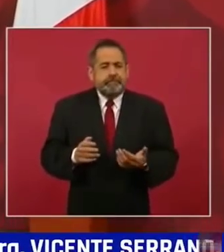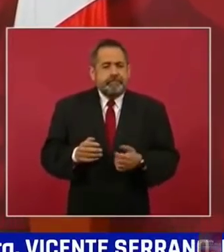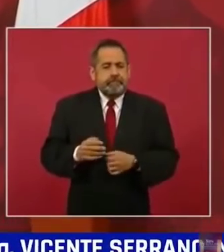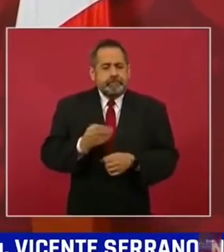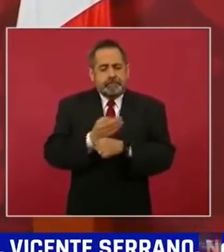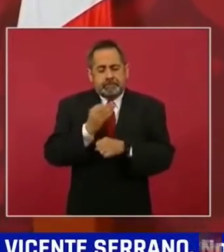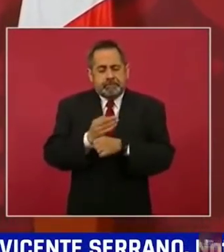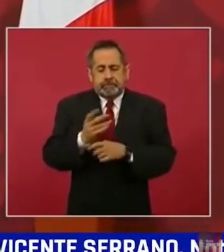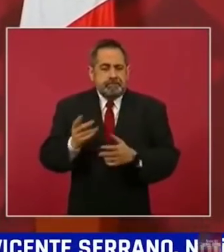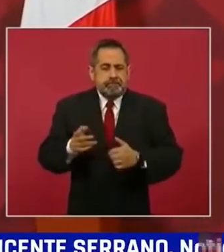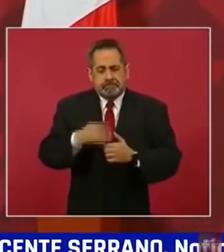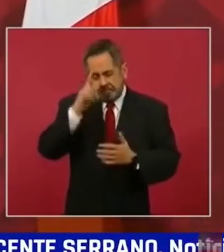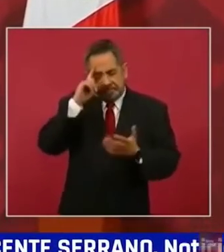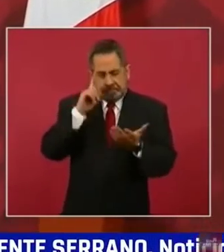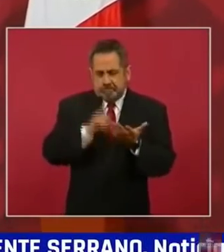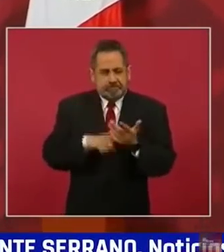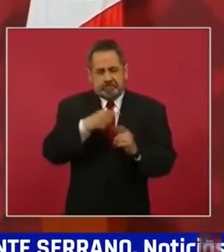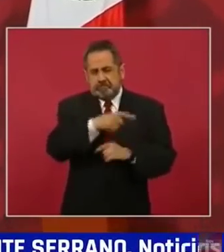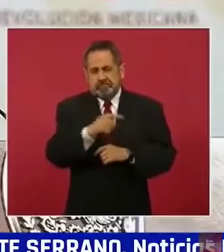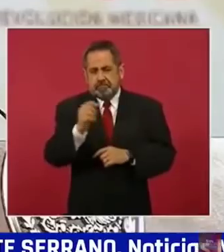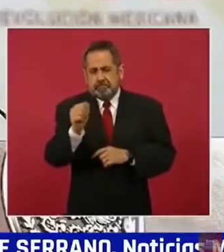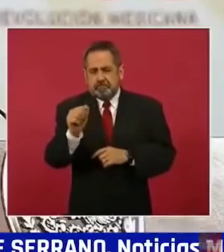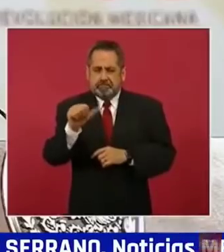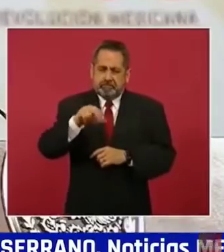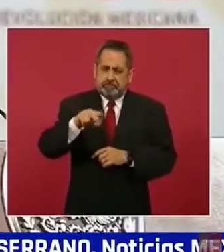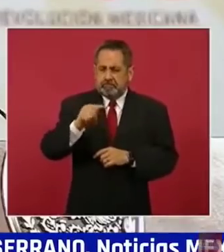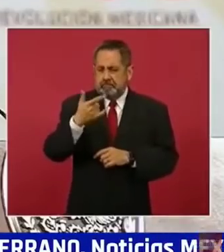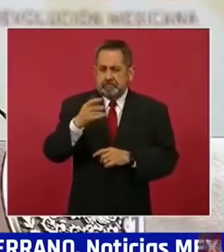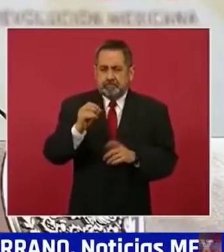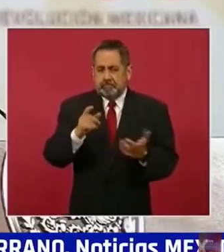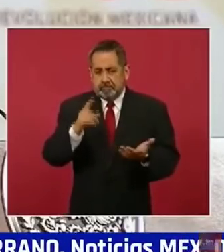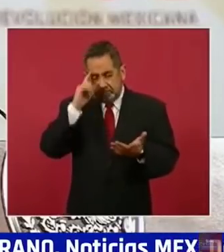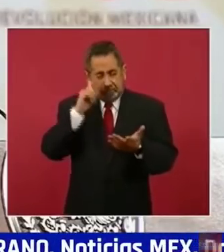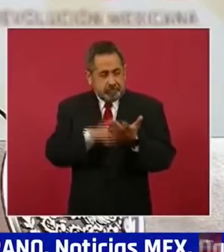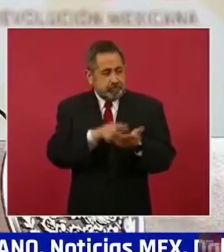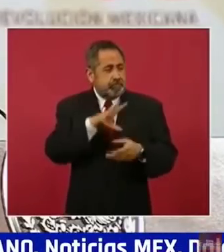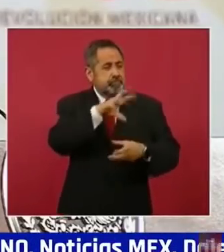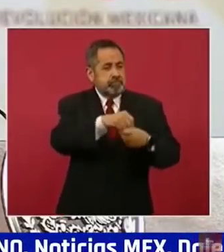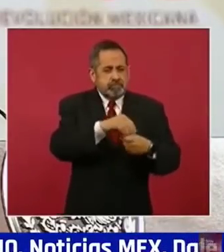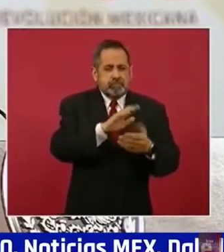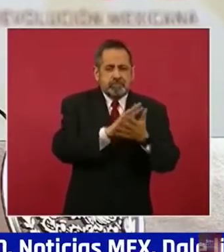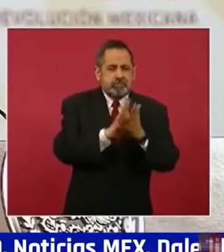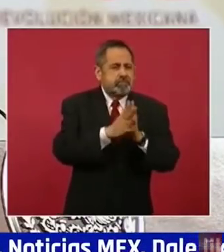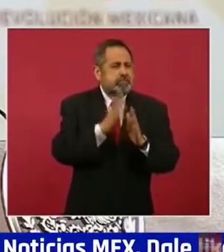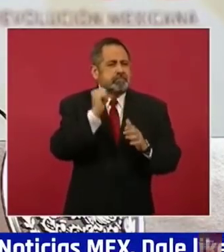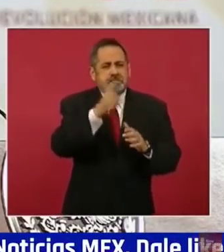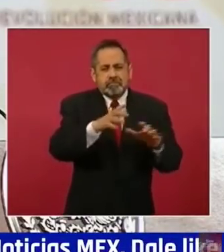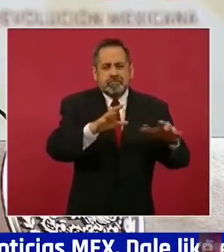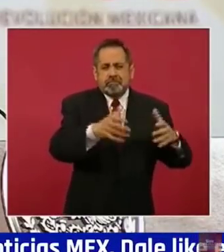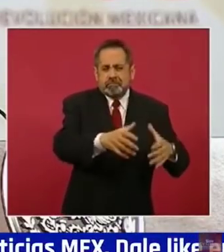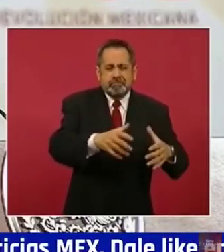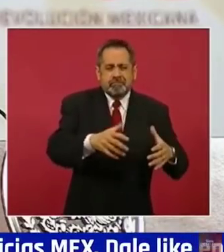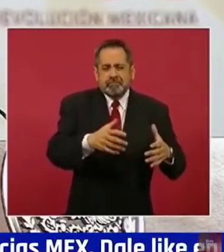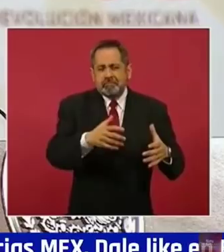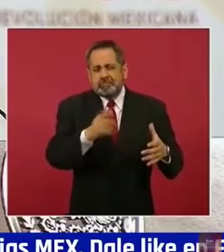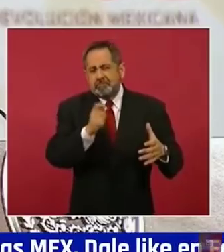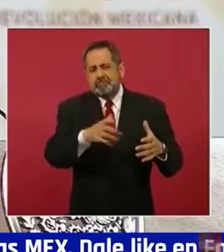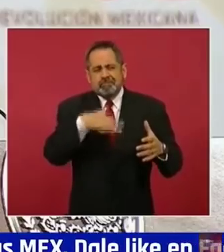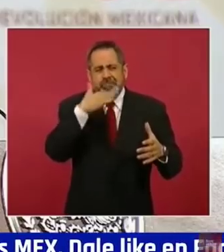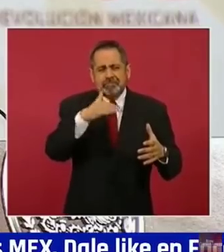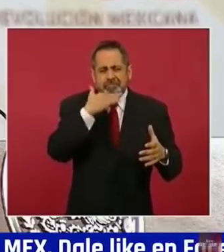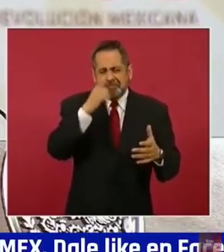no creo que Santiago esté involucrado en actos